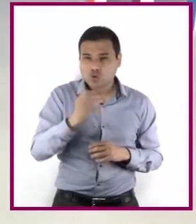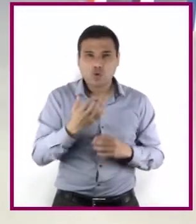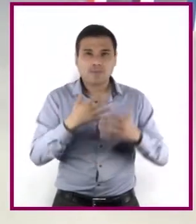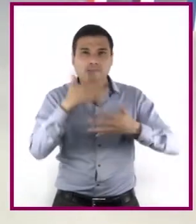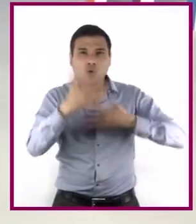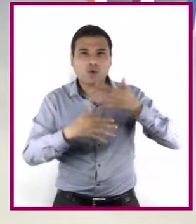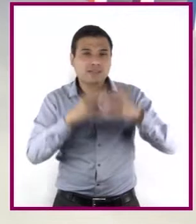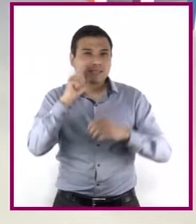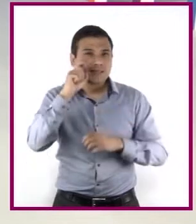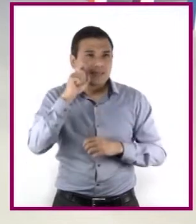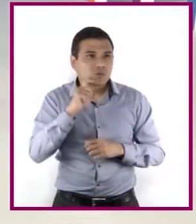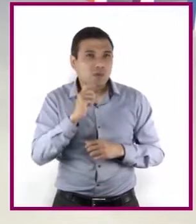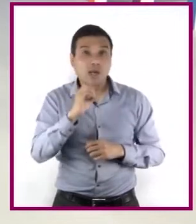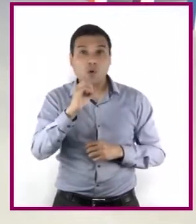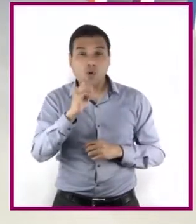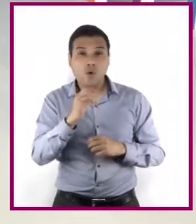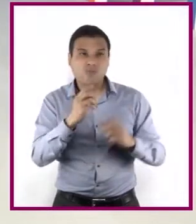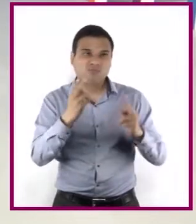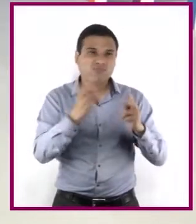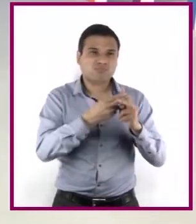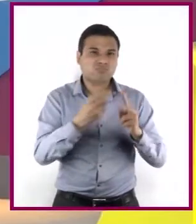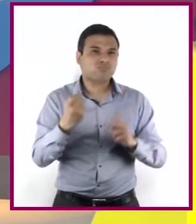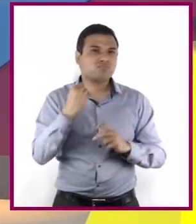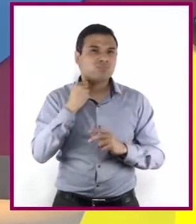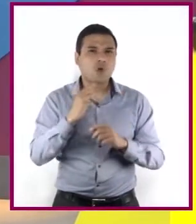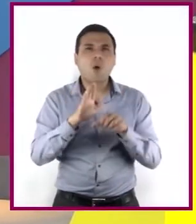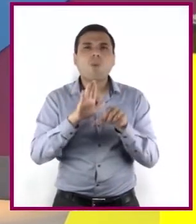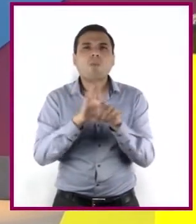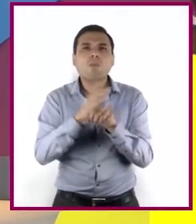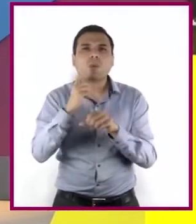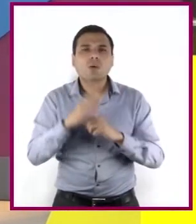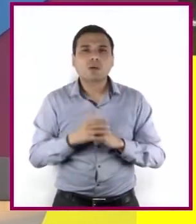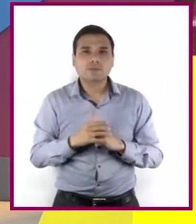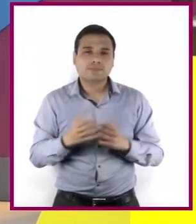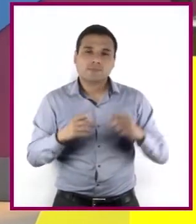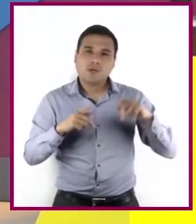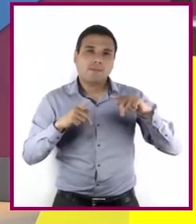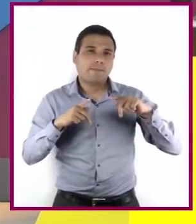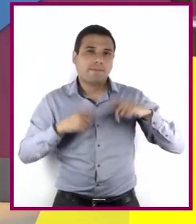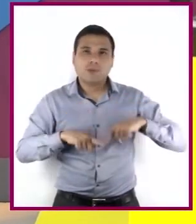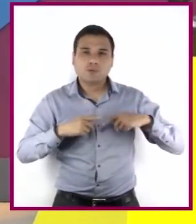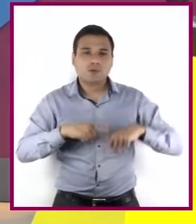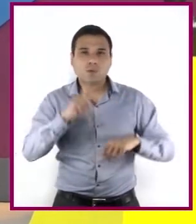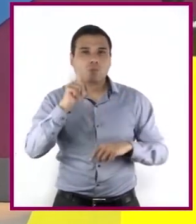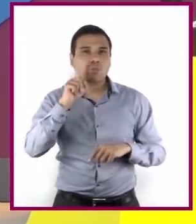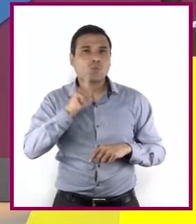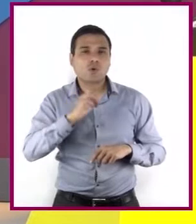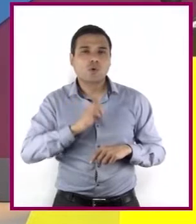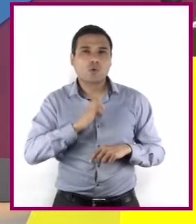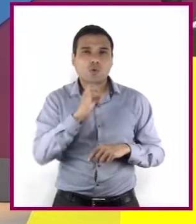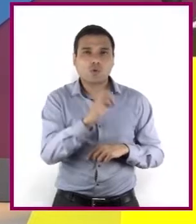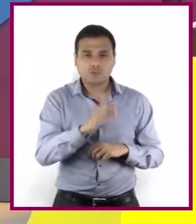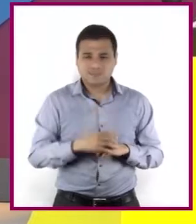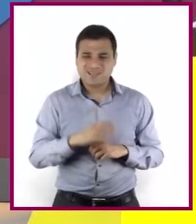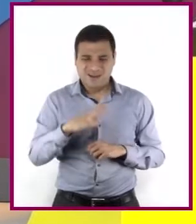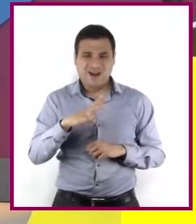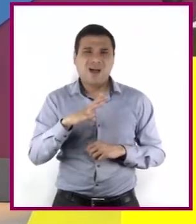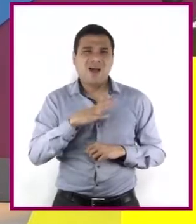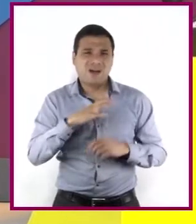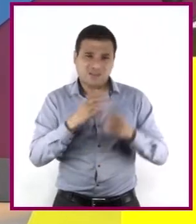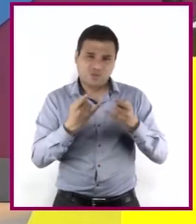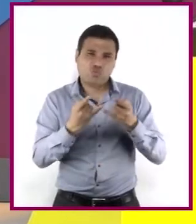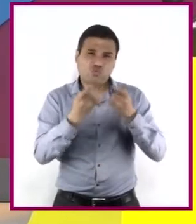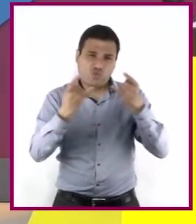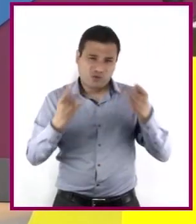y hasta feminicidios, fruto del sexismo y la misoginia. Existen muchos casos de violencia política